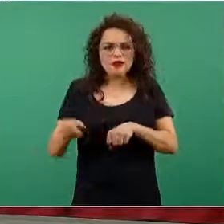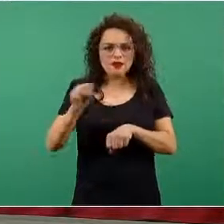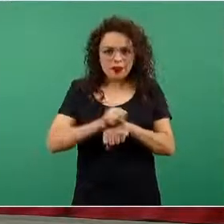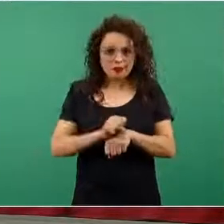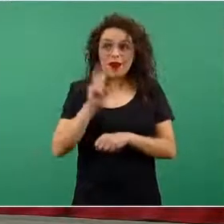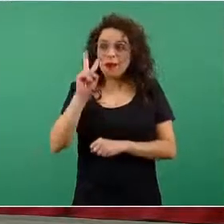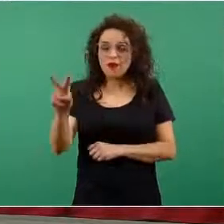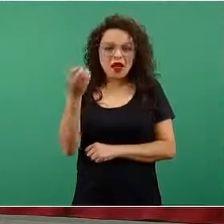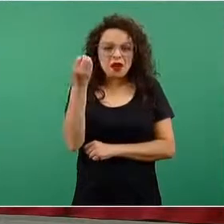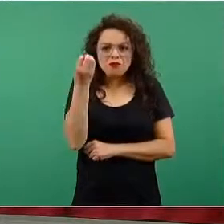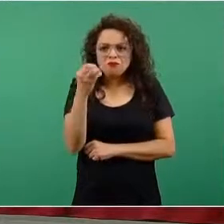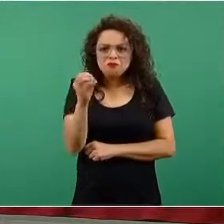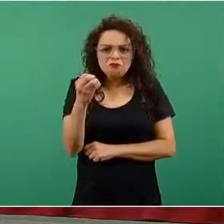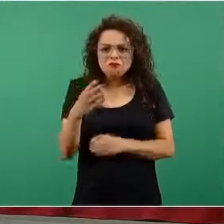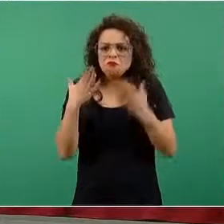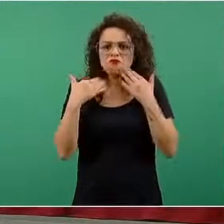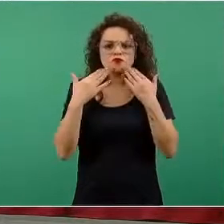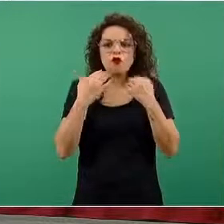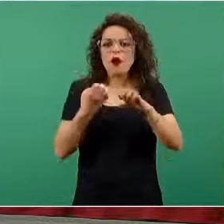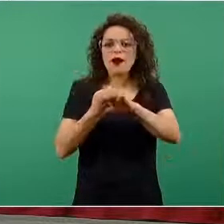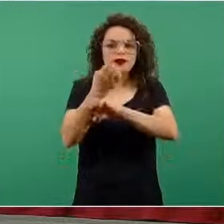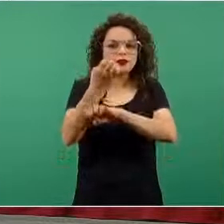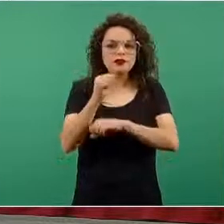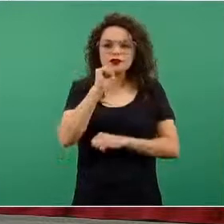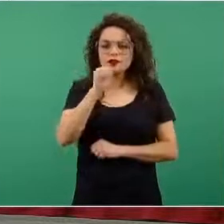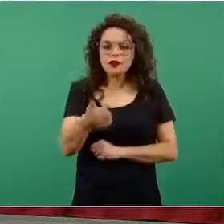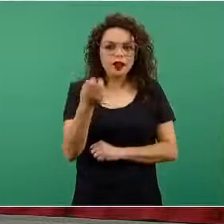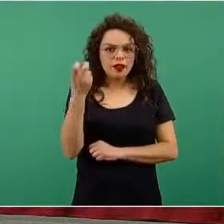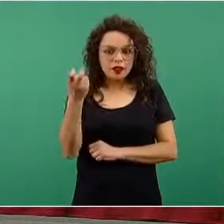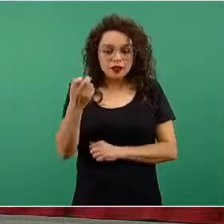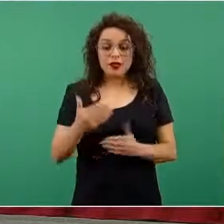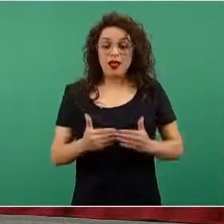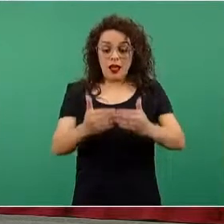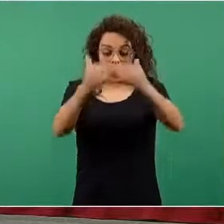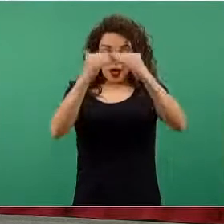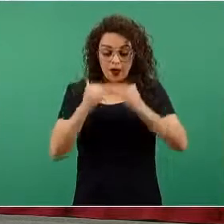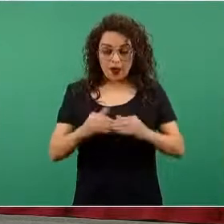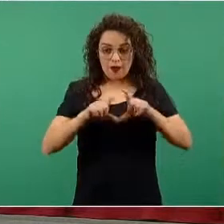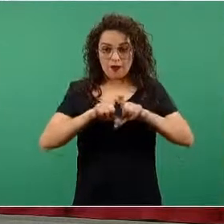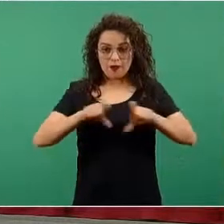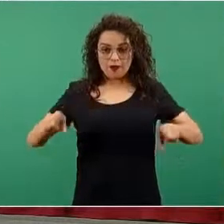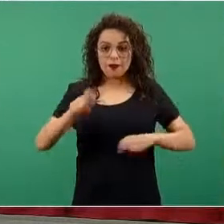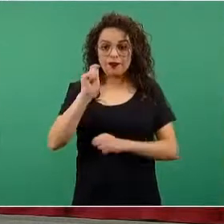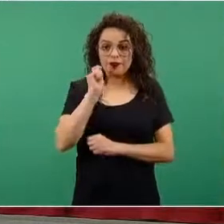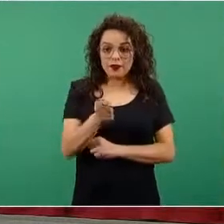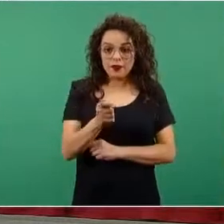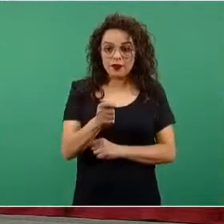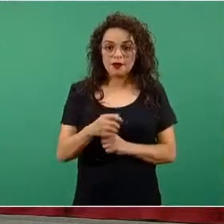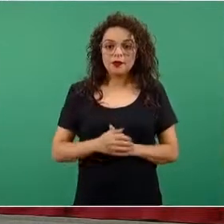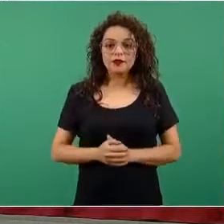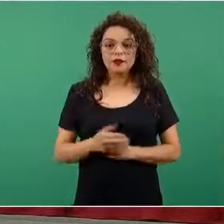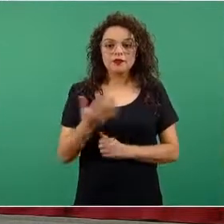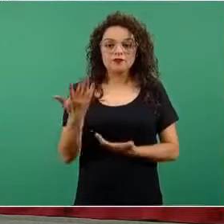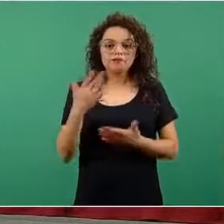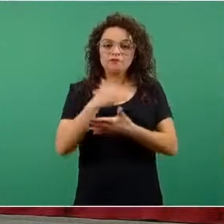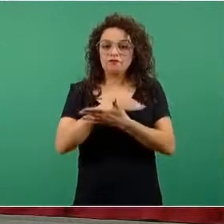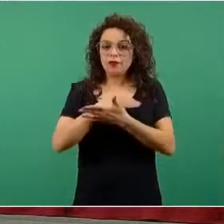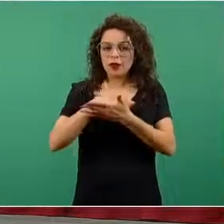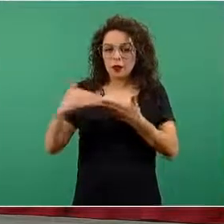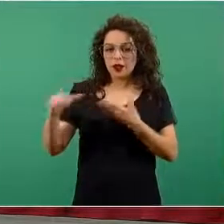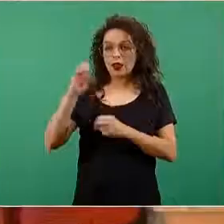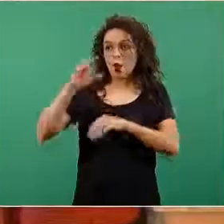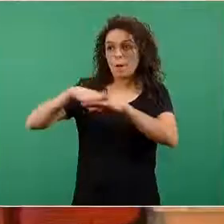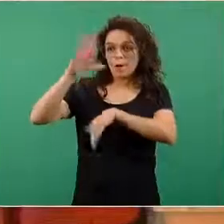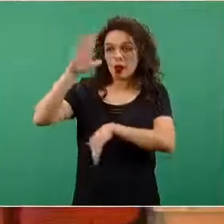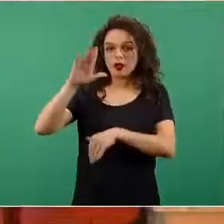ninguna entidad en este momento en ese rango. Y en el rango que le sigue, que sería un rango de preseguridad que está entre más de la mitad y